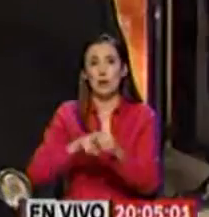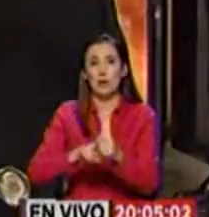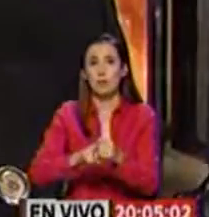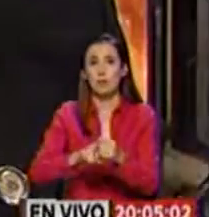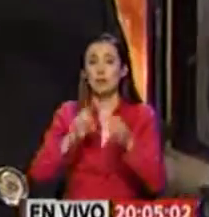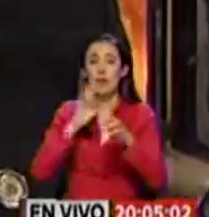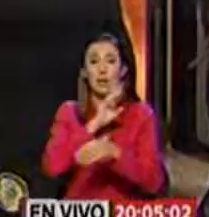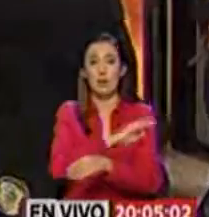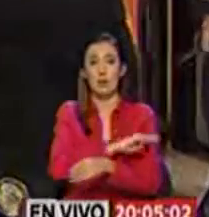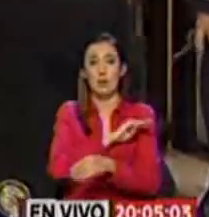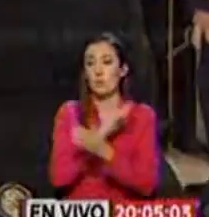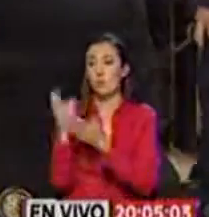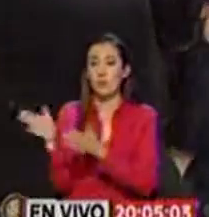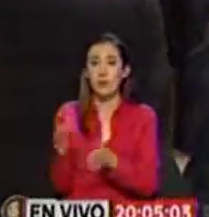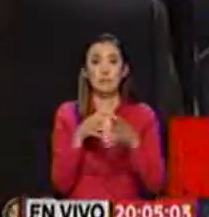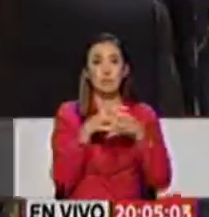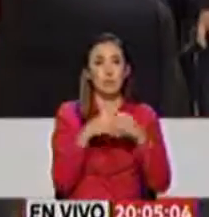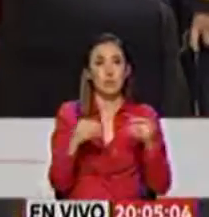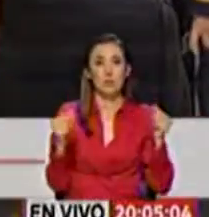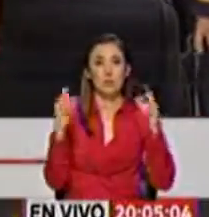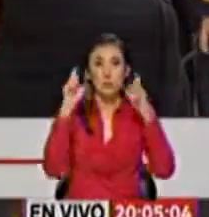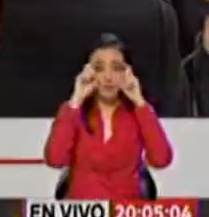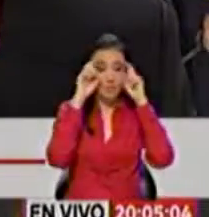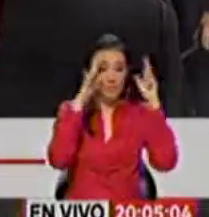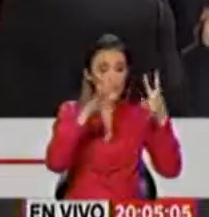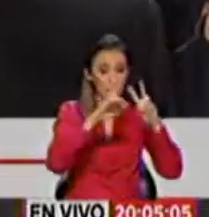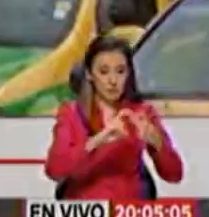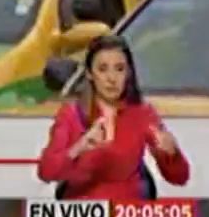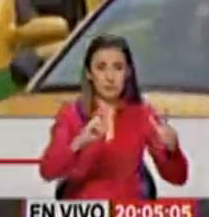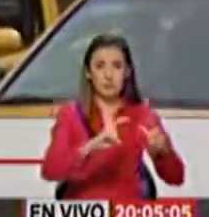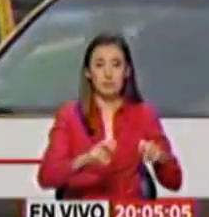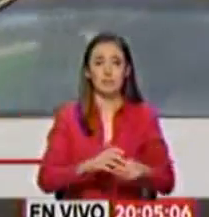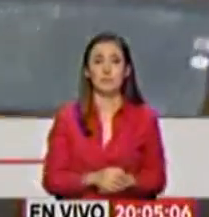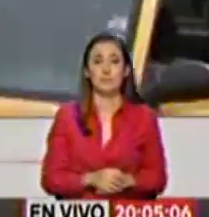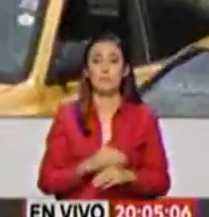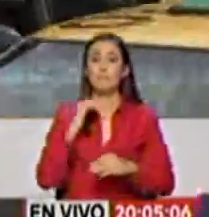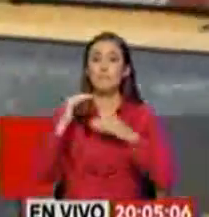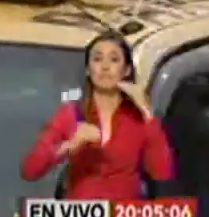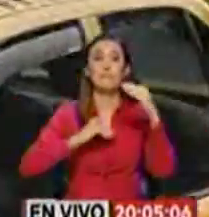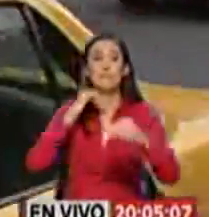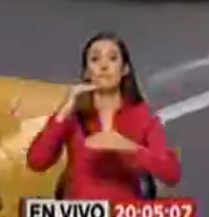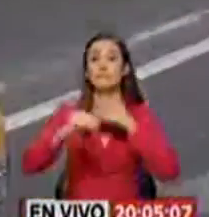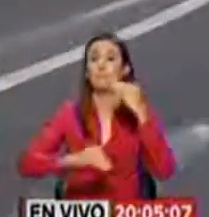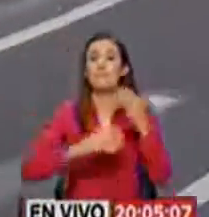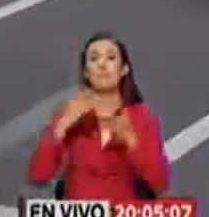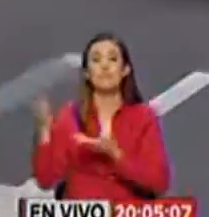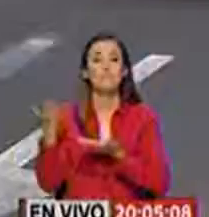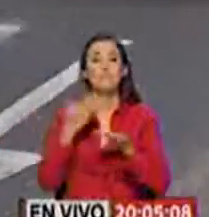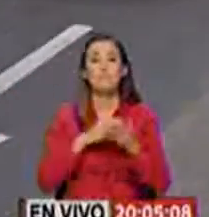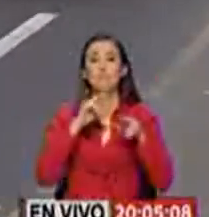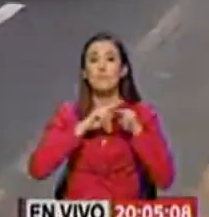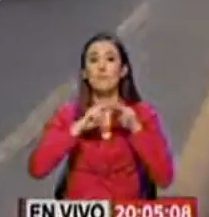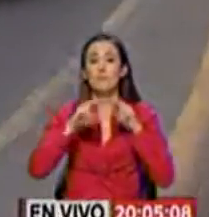Consejo Metropolitano ha resuelto que esto vaya de inmediato a la Fiscalía y a la Contraloría. El proceso de regularización de taxis se ha visto